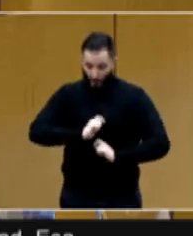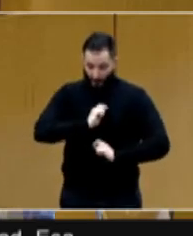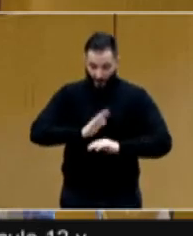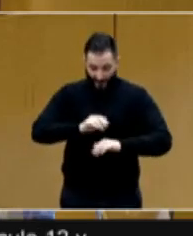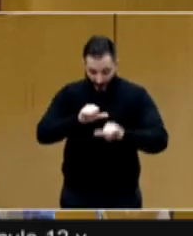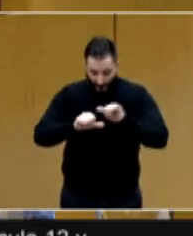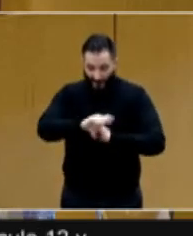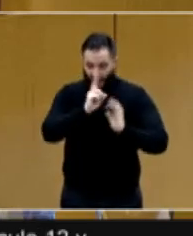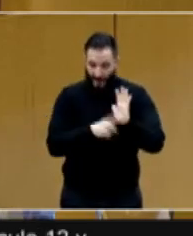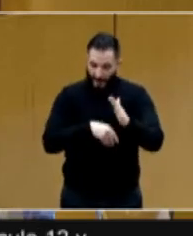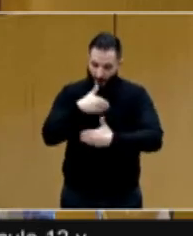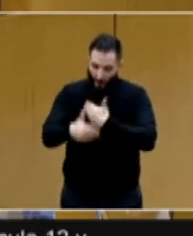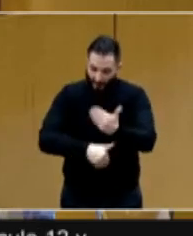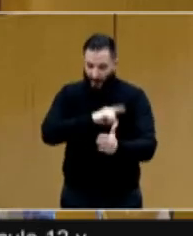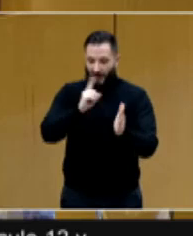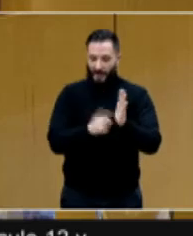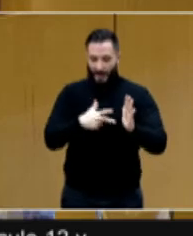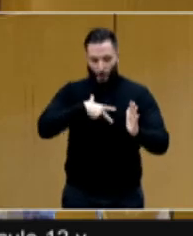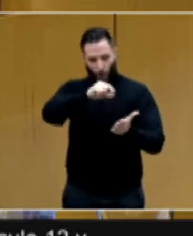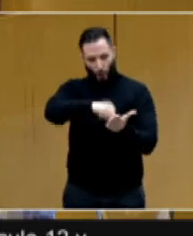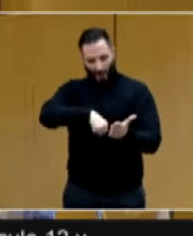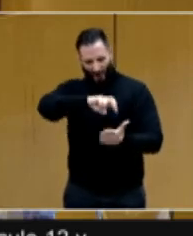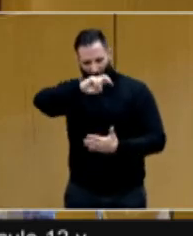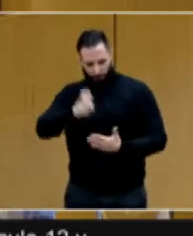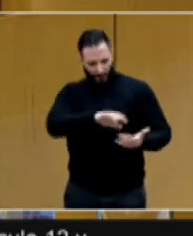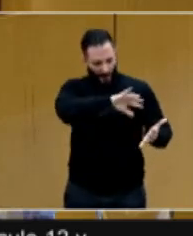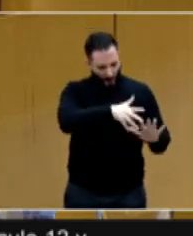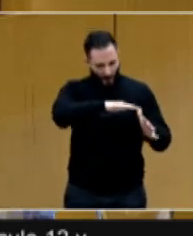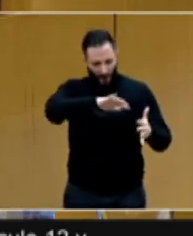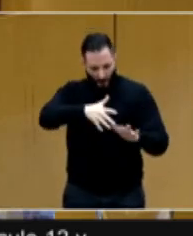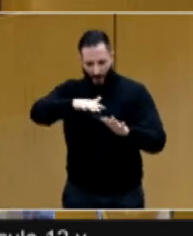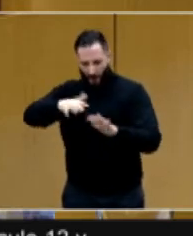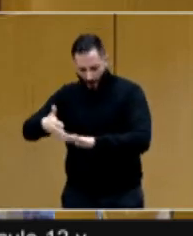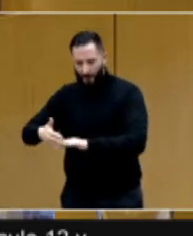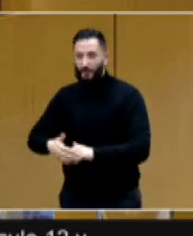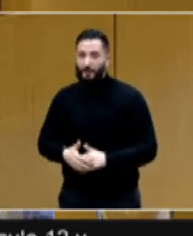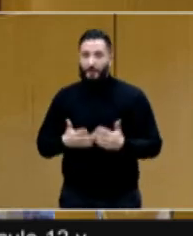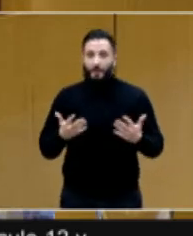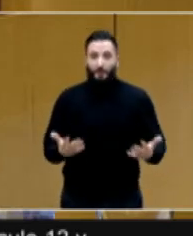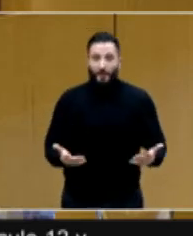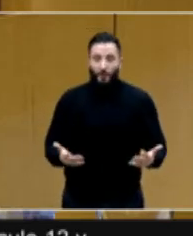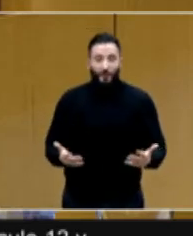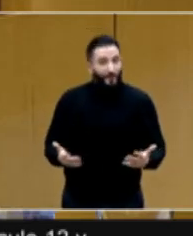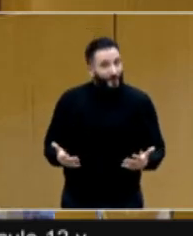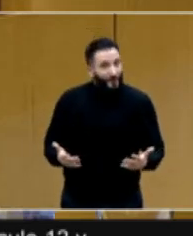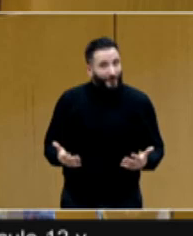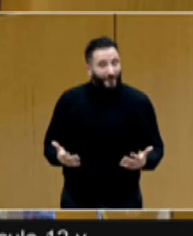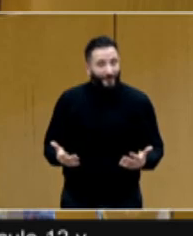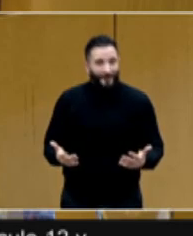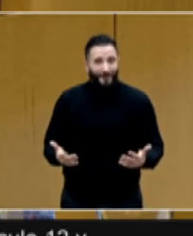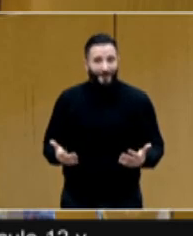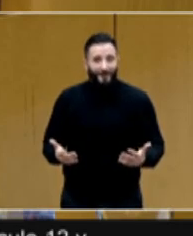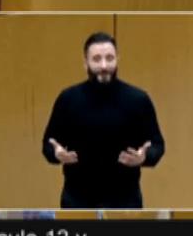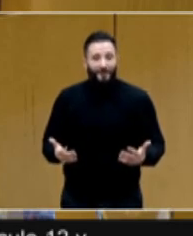a la ley del notariado en fin a otras muchas a las 8 leyes que ha cambiado esta señalaba en parte también en su intervención María José